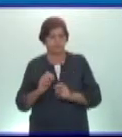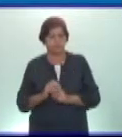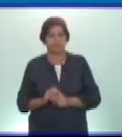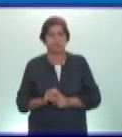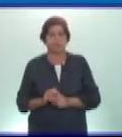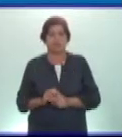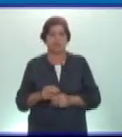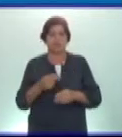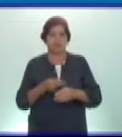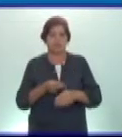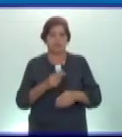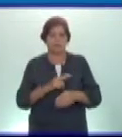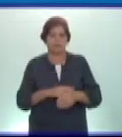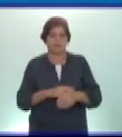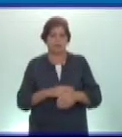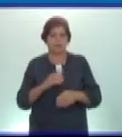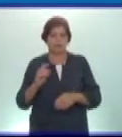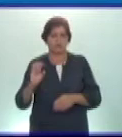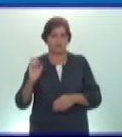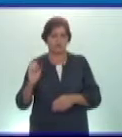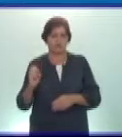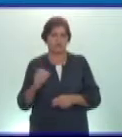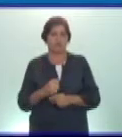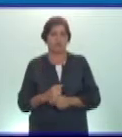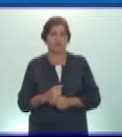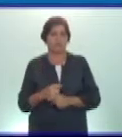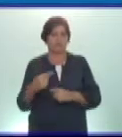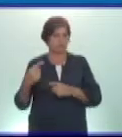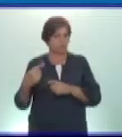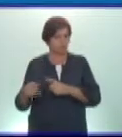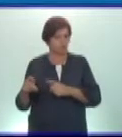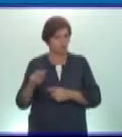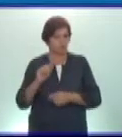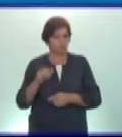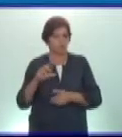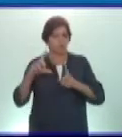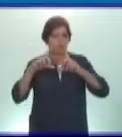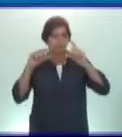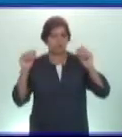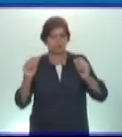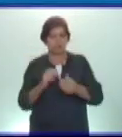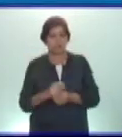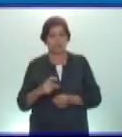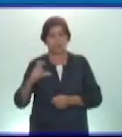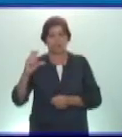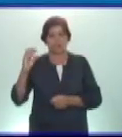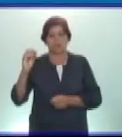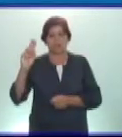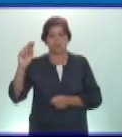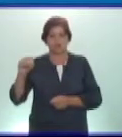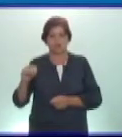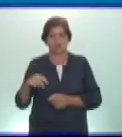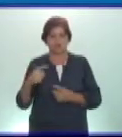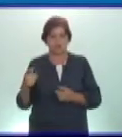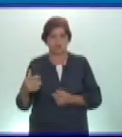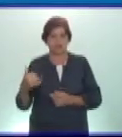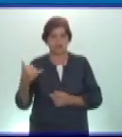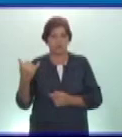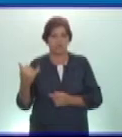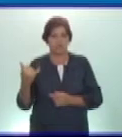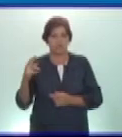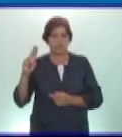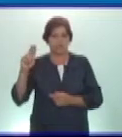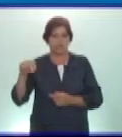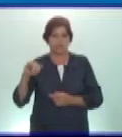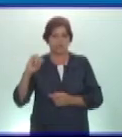con, entre otras que se encuentran en el texto. Y conjunción, ahí aparece y, ni o sino, cualquiera de las